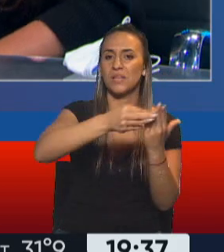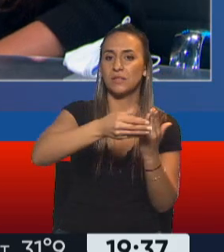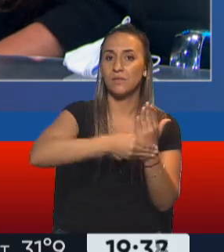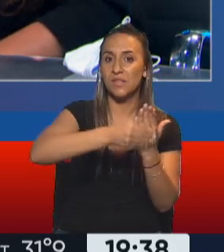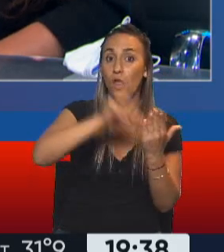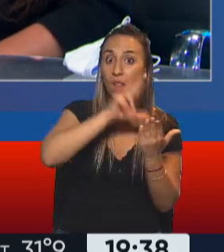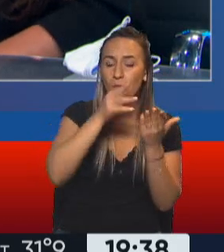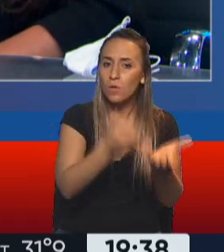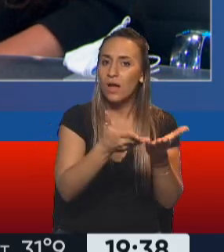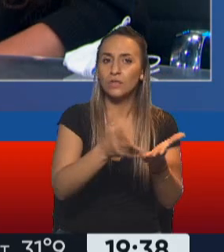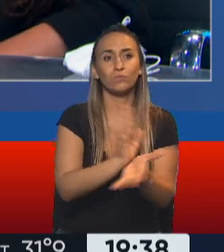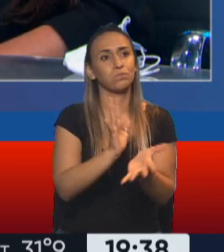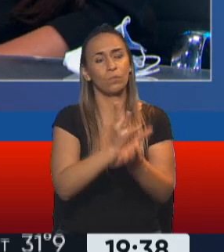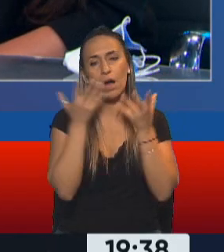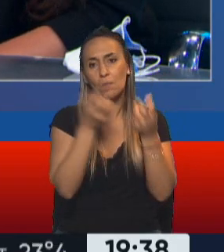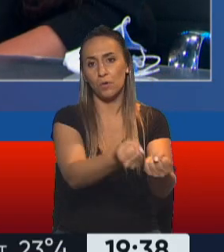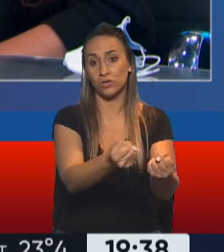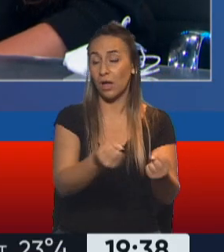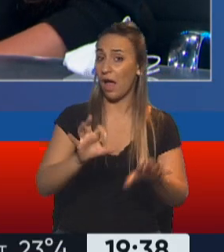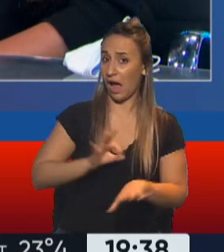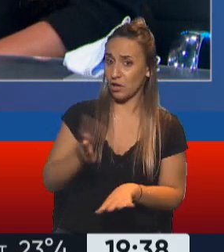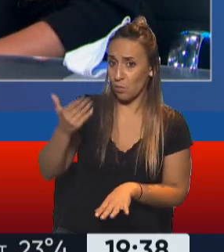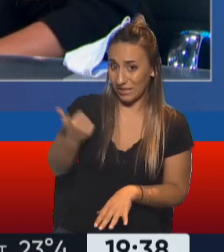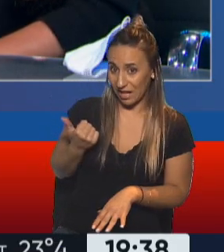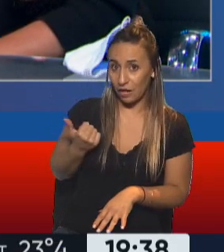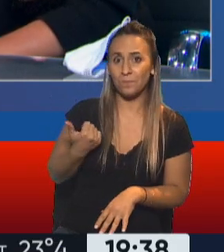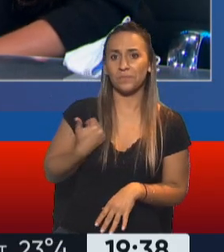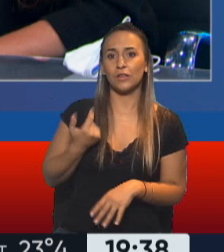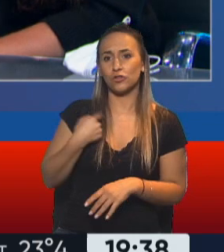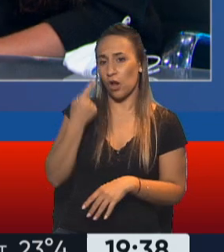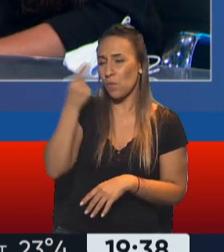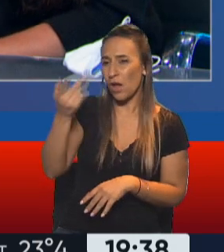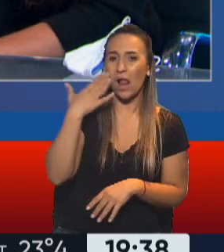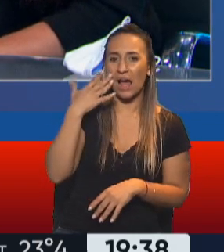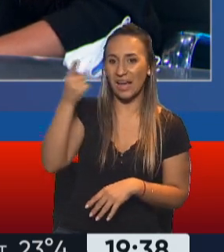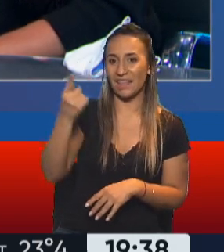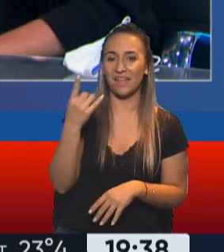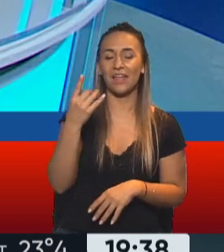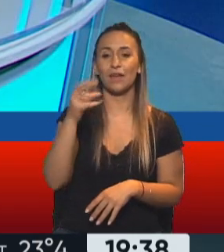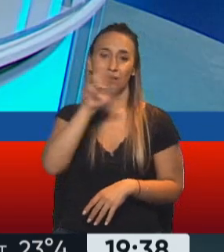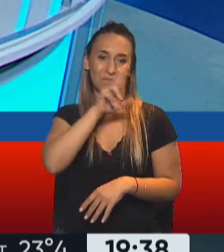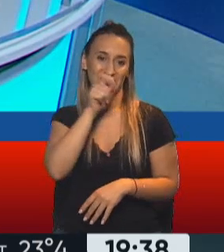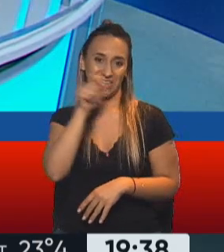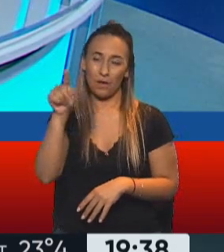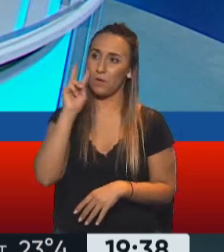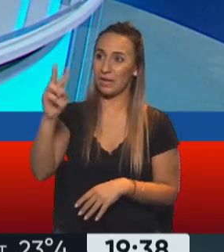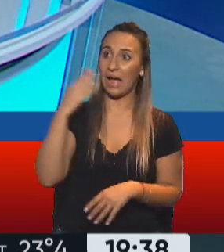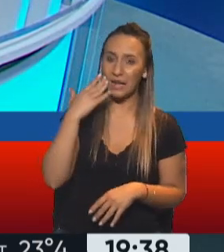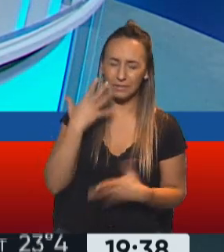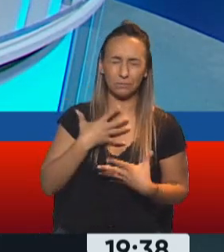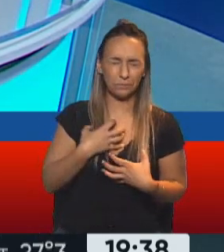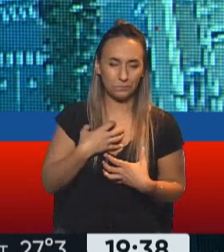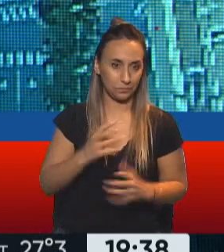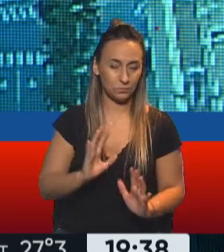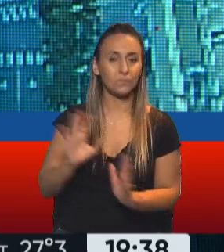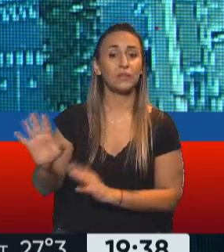que hayamos durante el año pasado, transcurrió un año, le veo la carita ahí Úrsula y me angustia, pasó un año, En